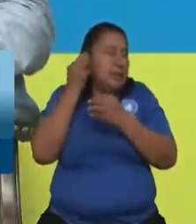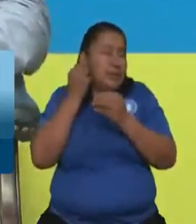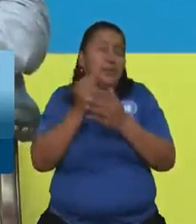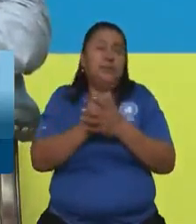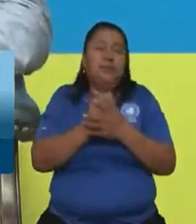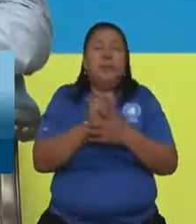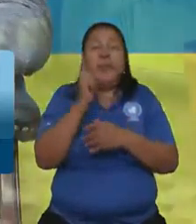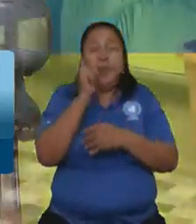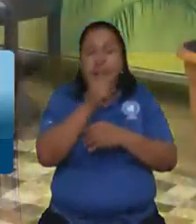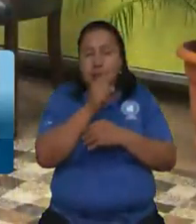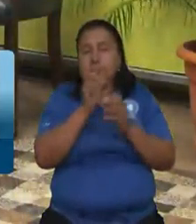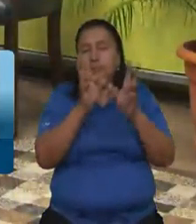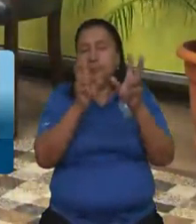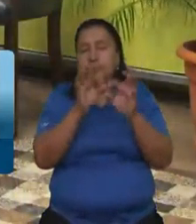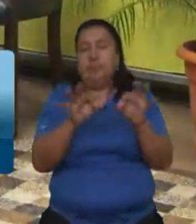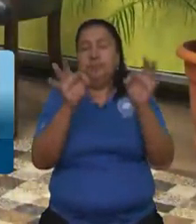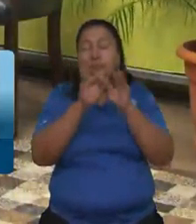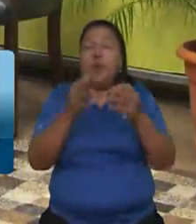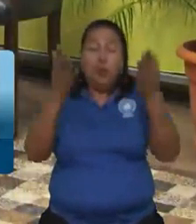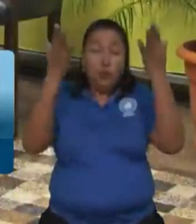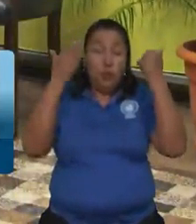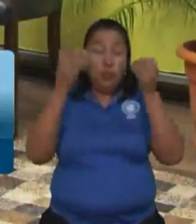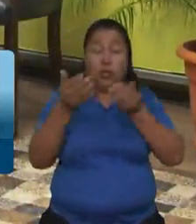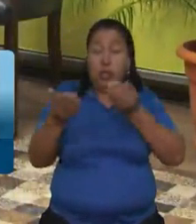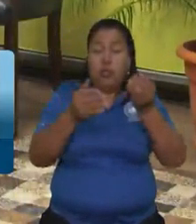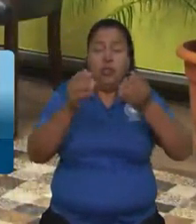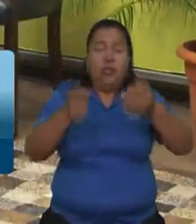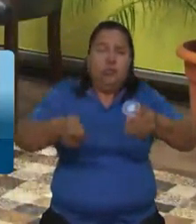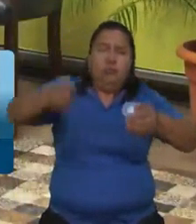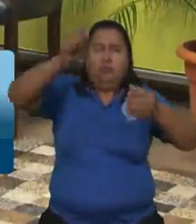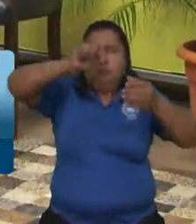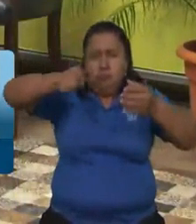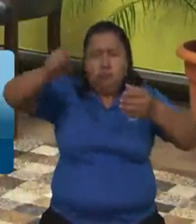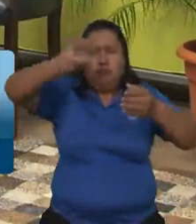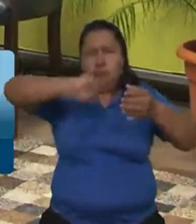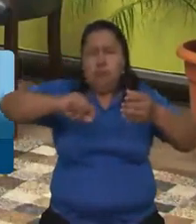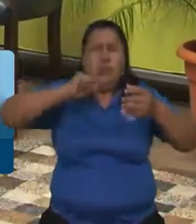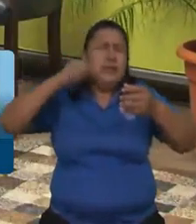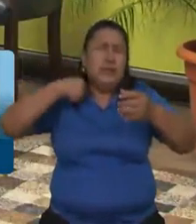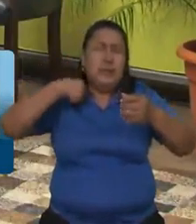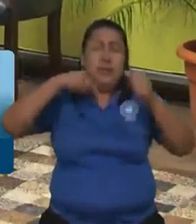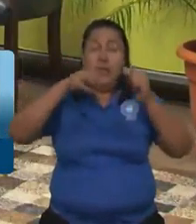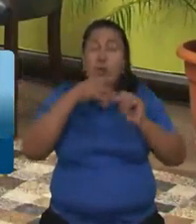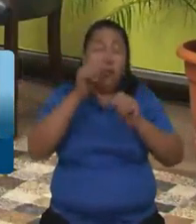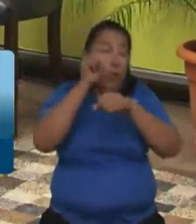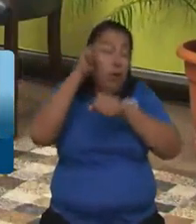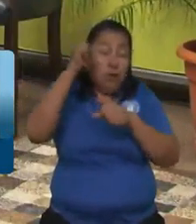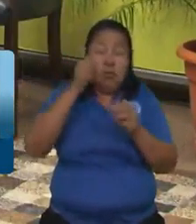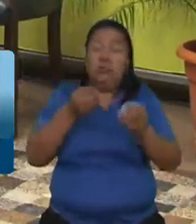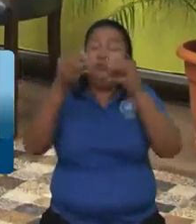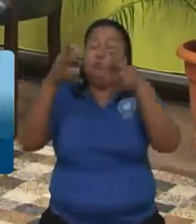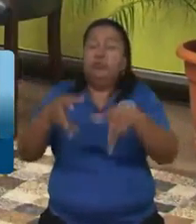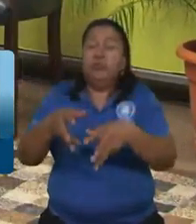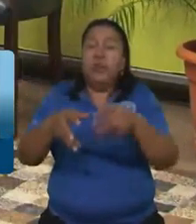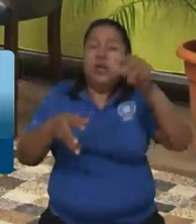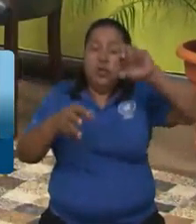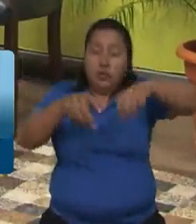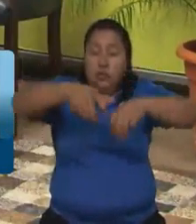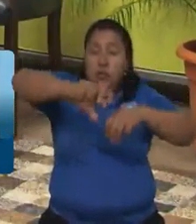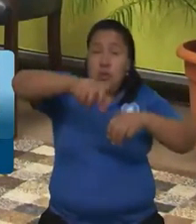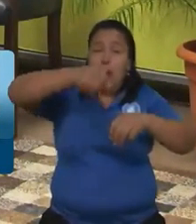¿cuál sería la mejor opción si nosotros sentimos que se nos fue agua en el oído? que salga automáticamente ella sola,